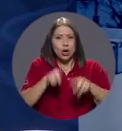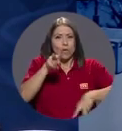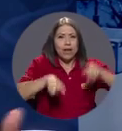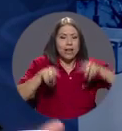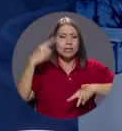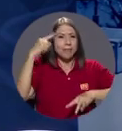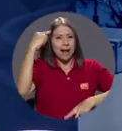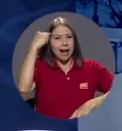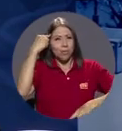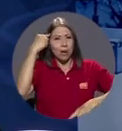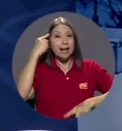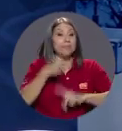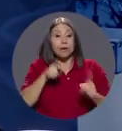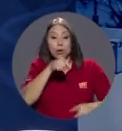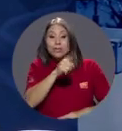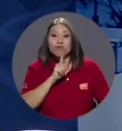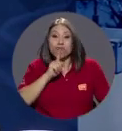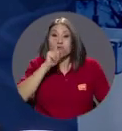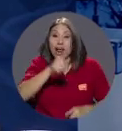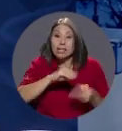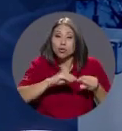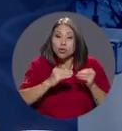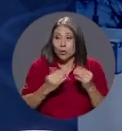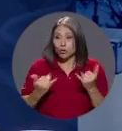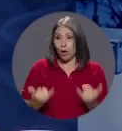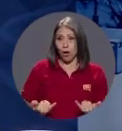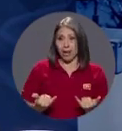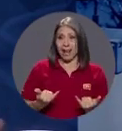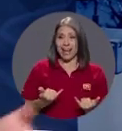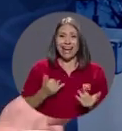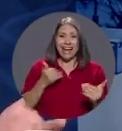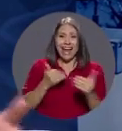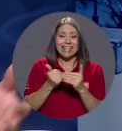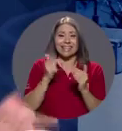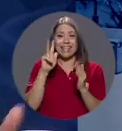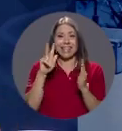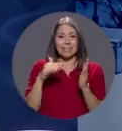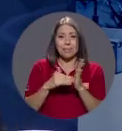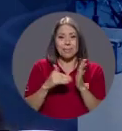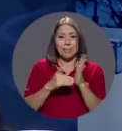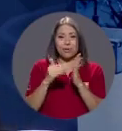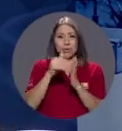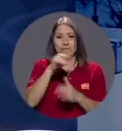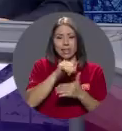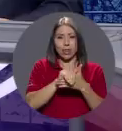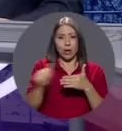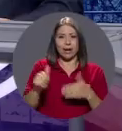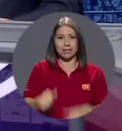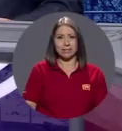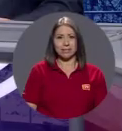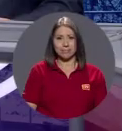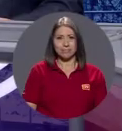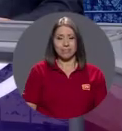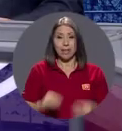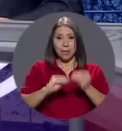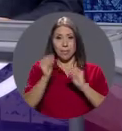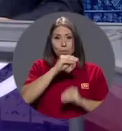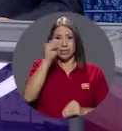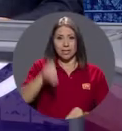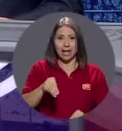calcularlo. Son casi, si lo llevamos a números reales de hoy en día, son casi 3.000 millones de dólares